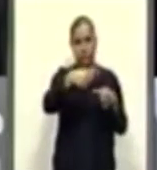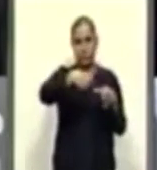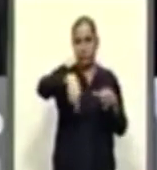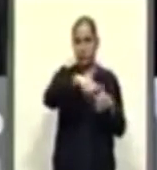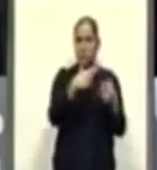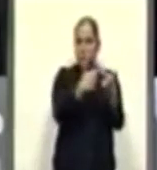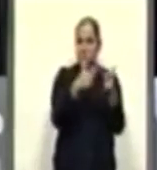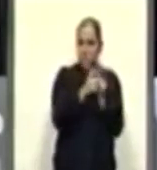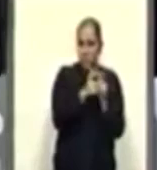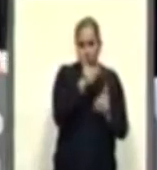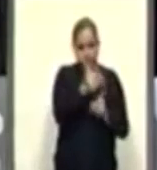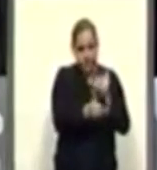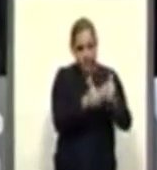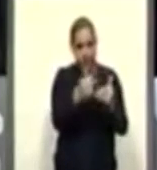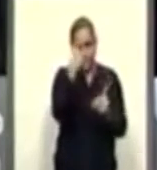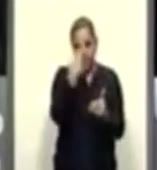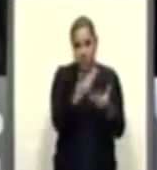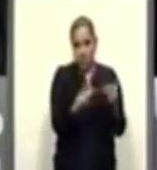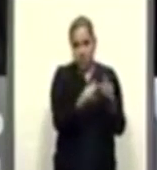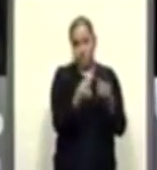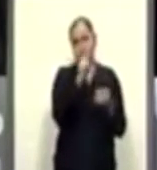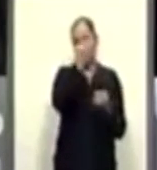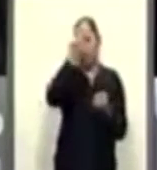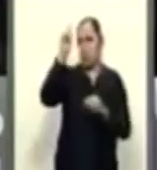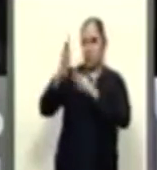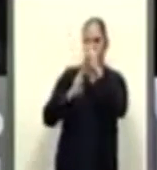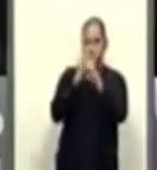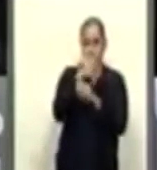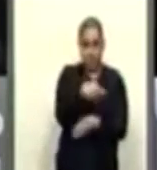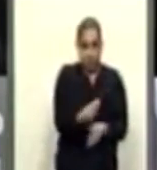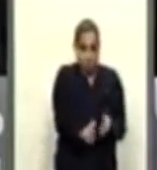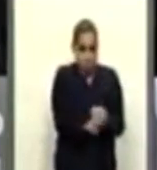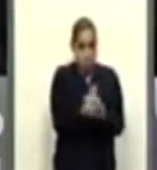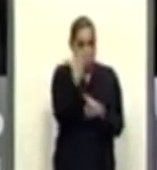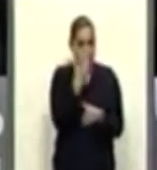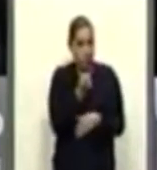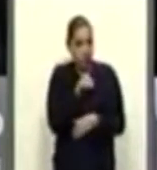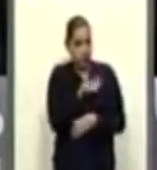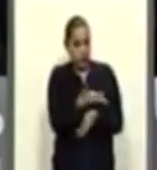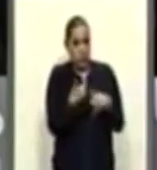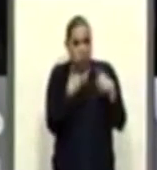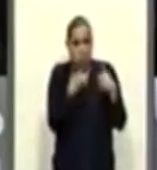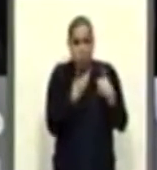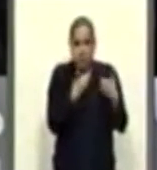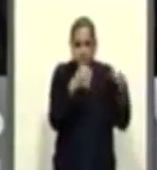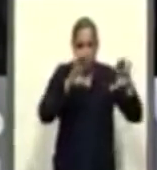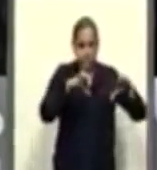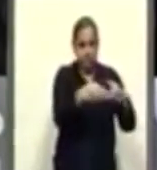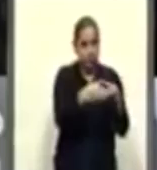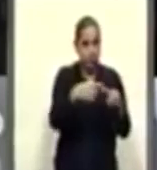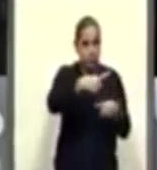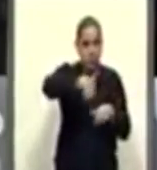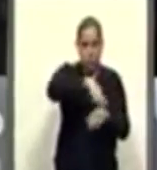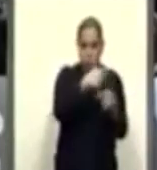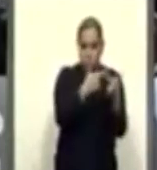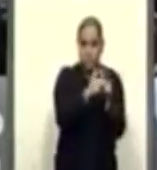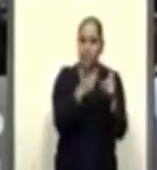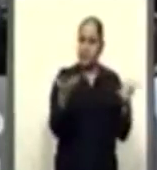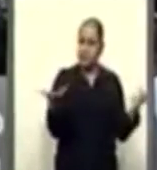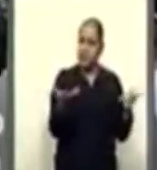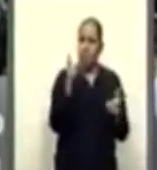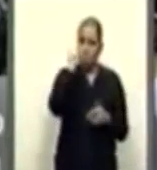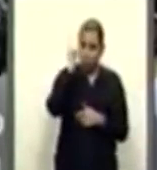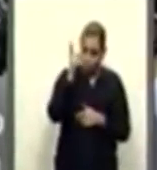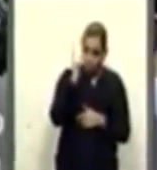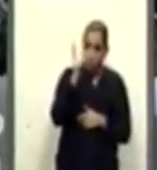más jóvenes y progresistas del mundo. Apelamos y hacemos votos de confianza para que la integración